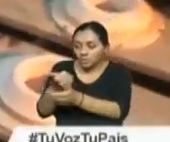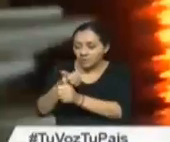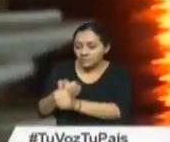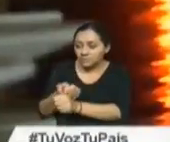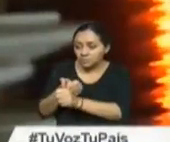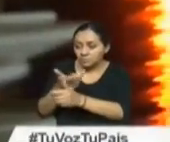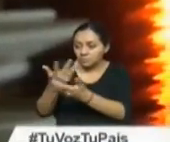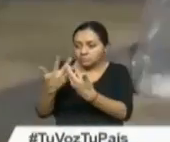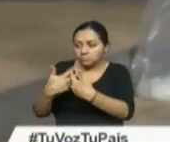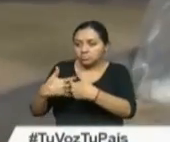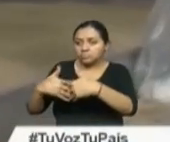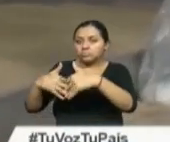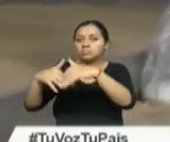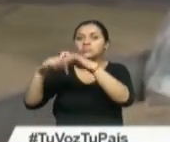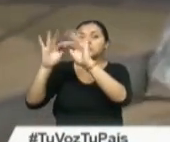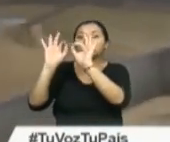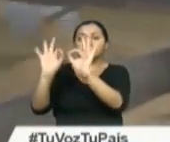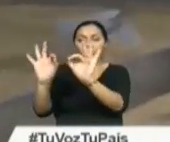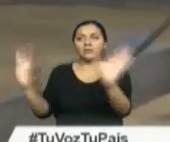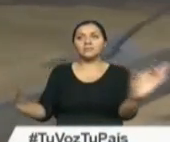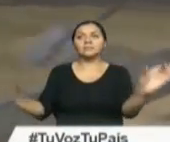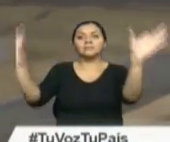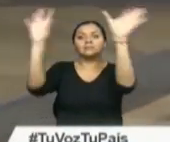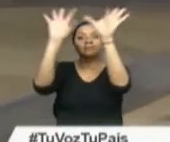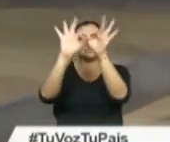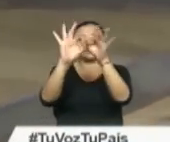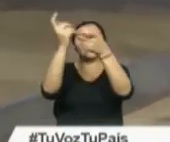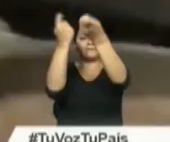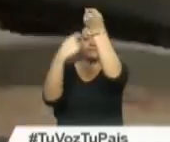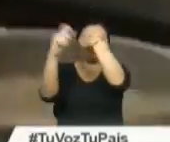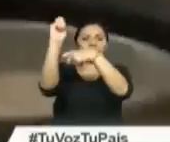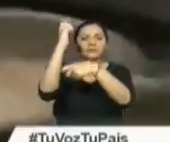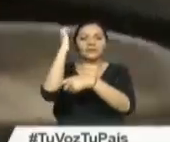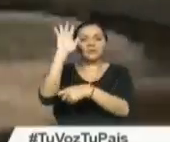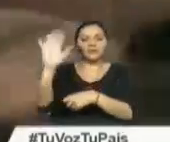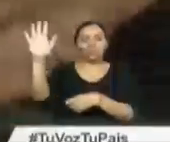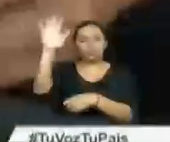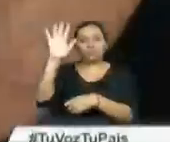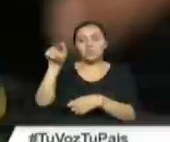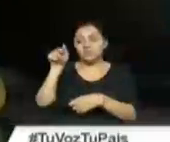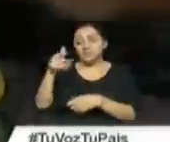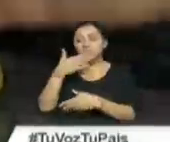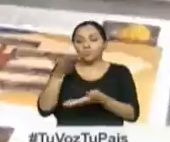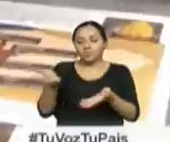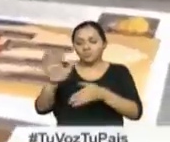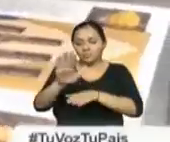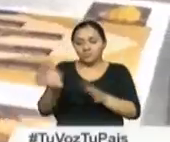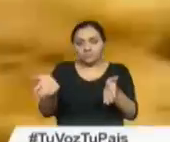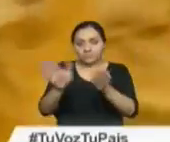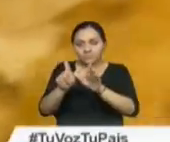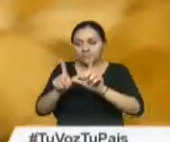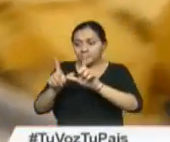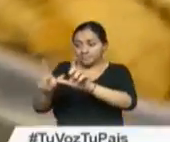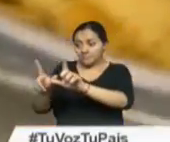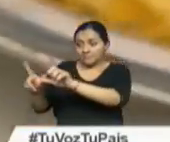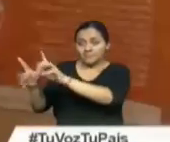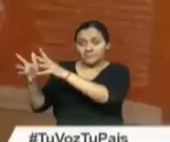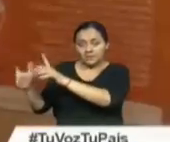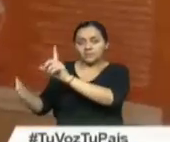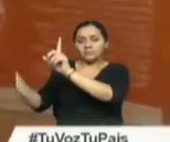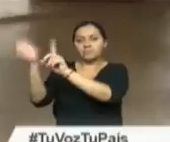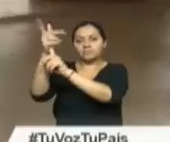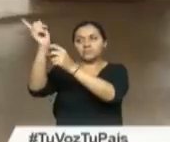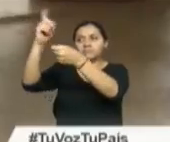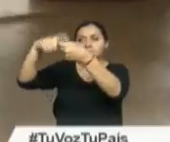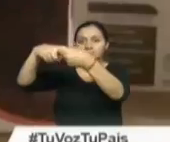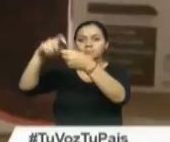de brindarles asistencia técnica con el objetivo de mejorar el diseño de empaques, implementar certificaciones y lograr su participación